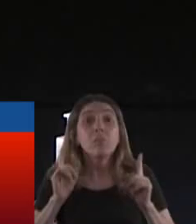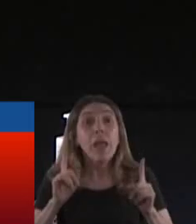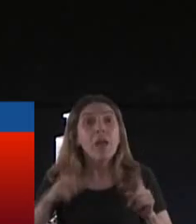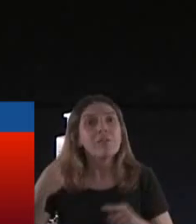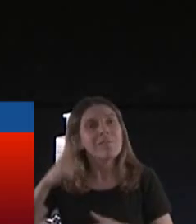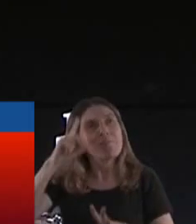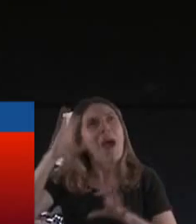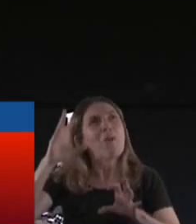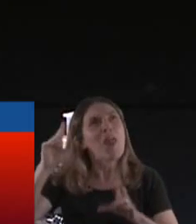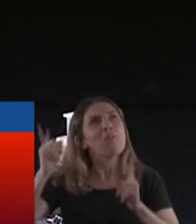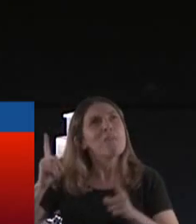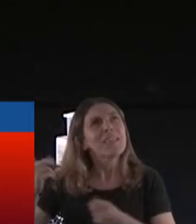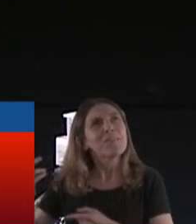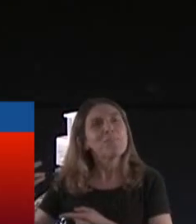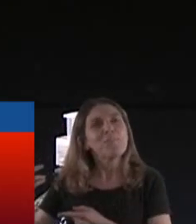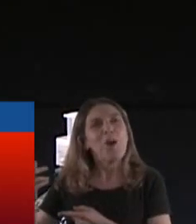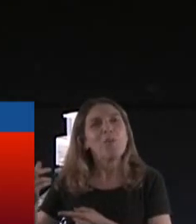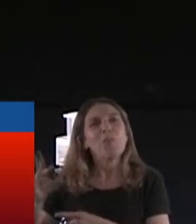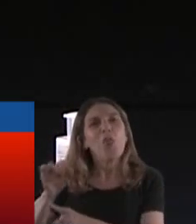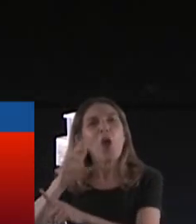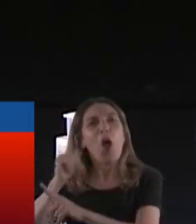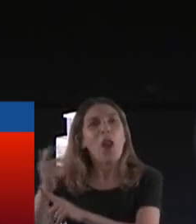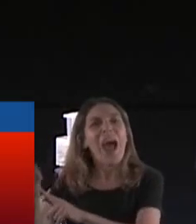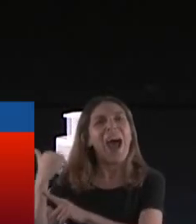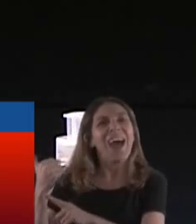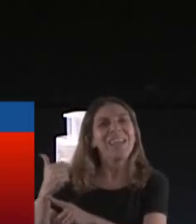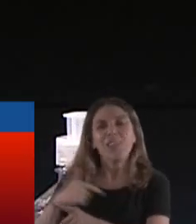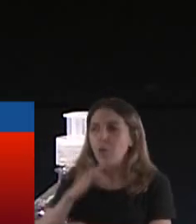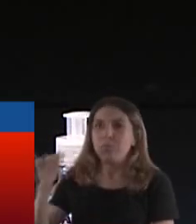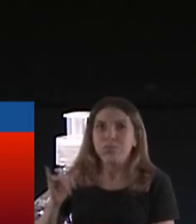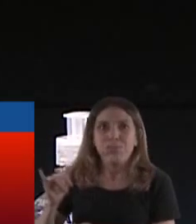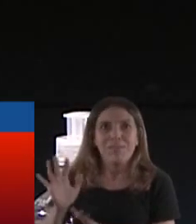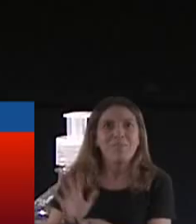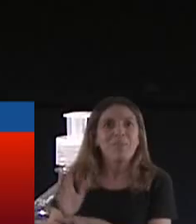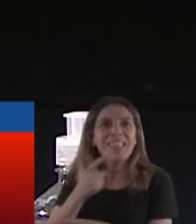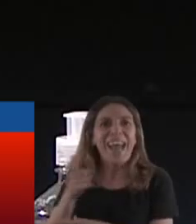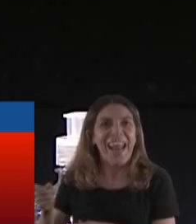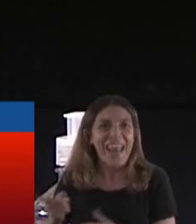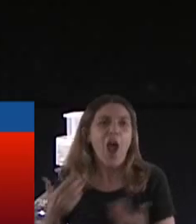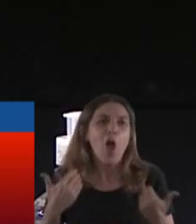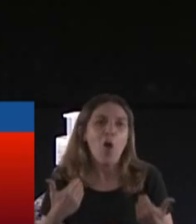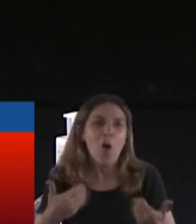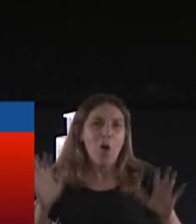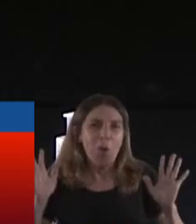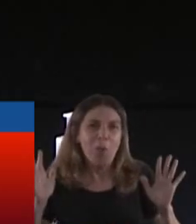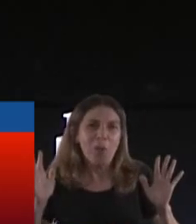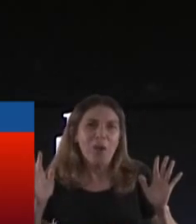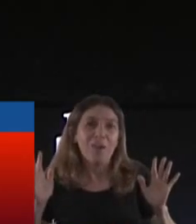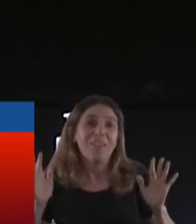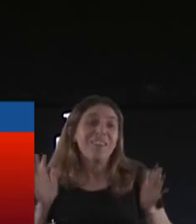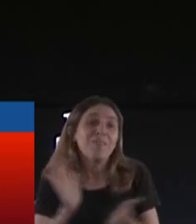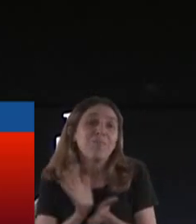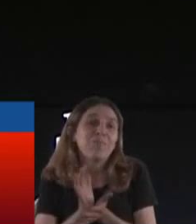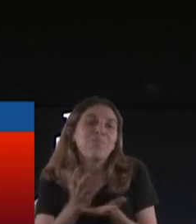recuerdo esa anécdota. Dora se reía mucho con mi comentario, que obviamente solo tuvo